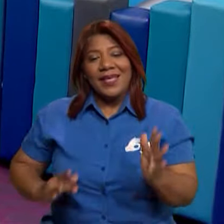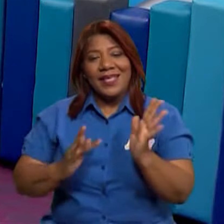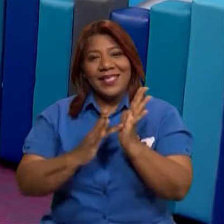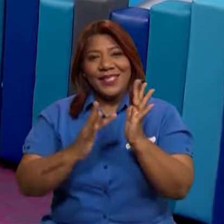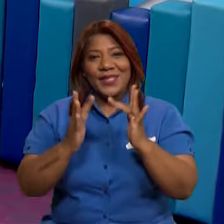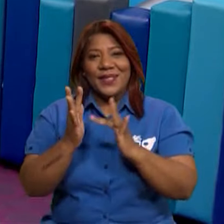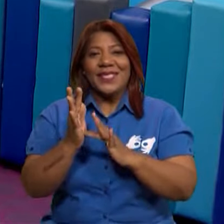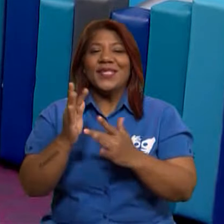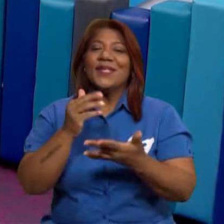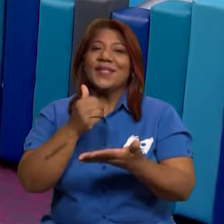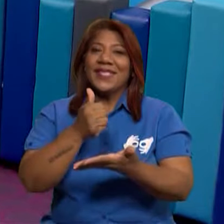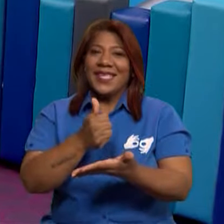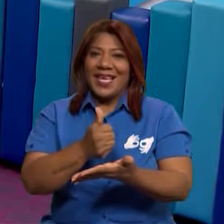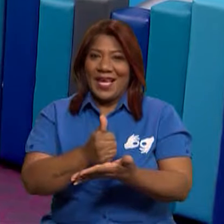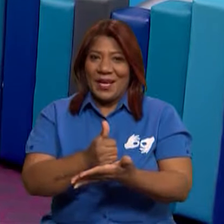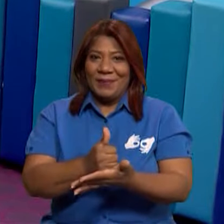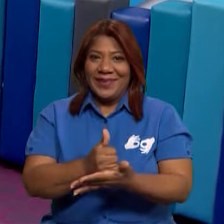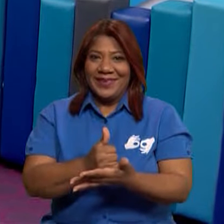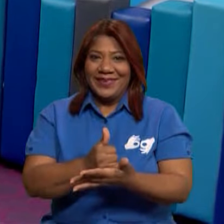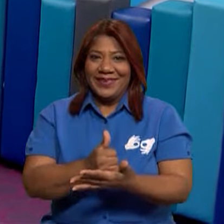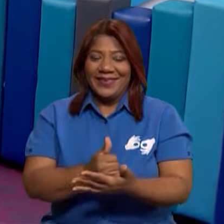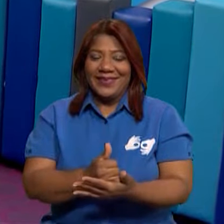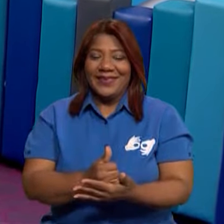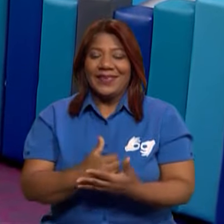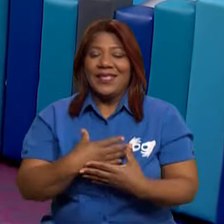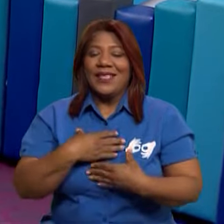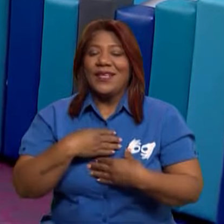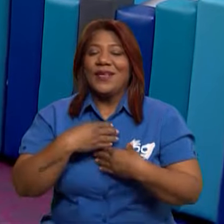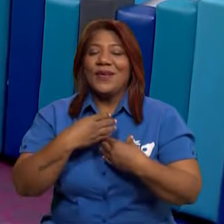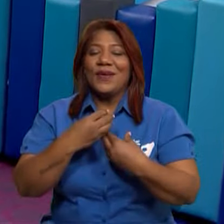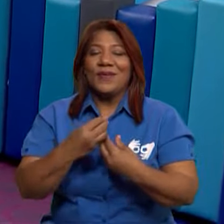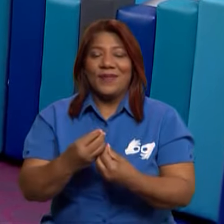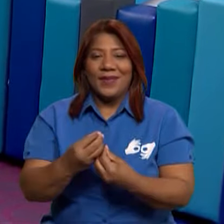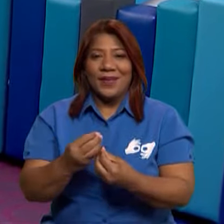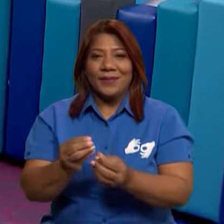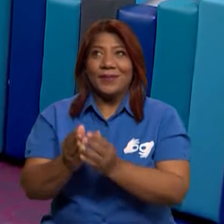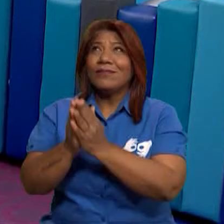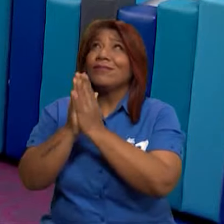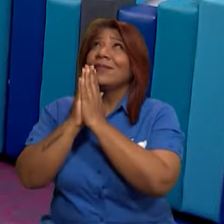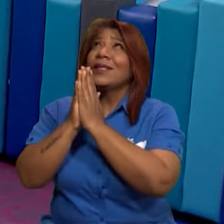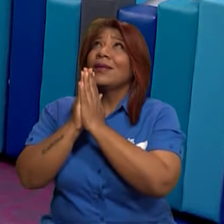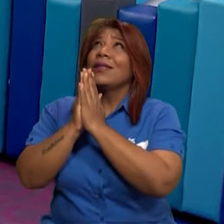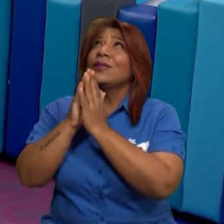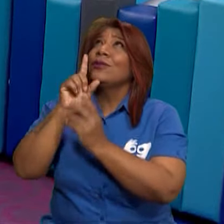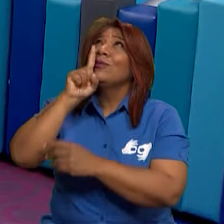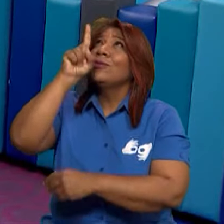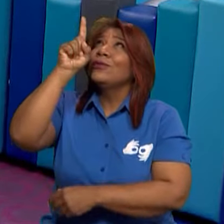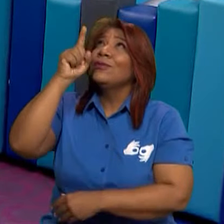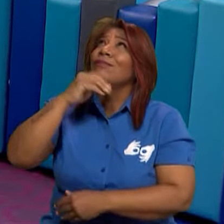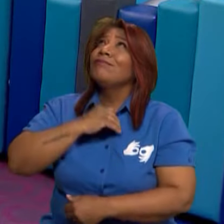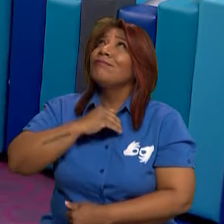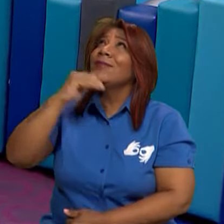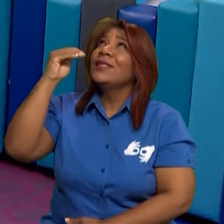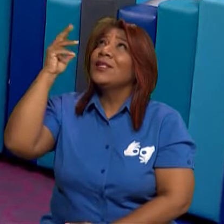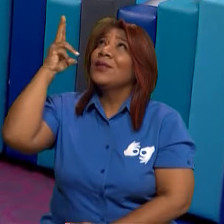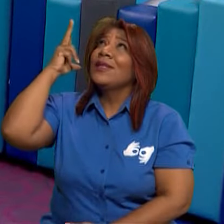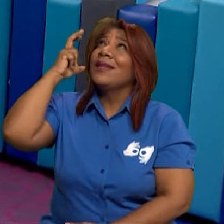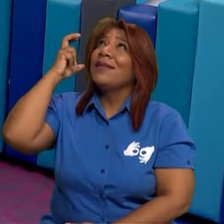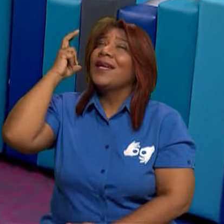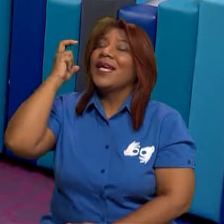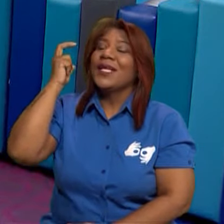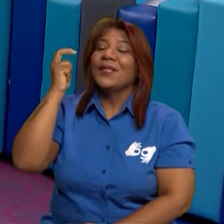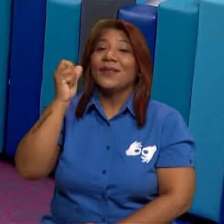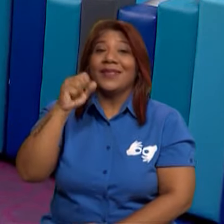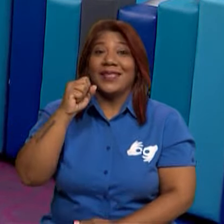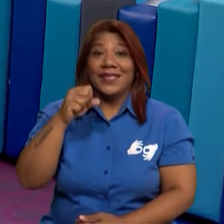Amén. Vamos a confiar en que esta oración Dios la va a escuchar, ¿sí? Así que alégrate. Te